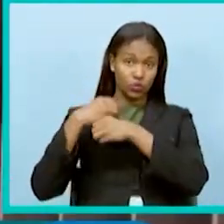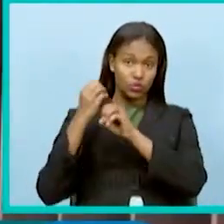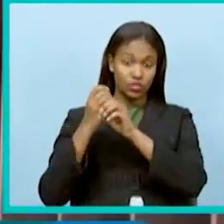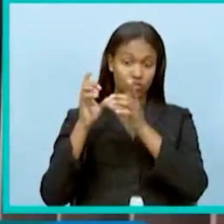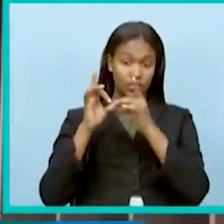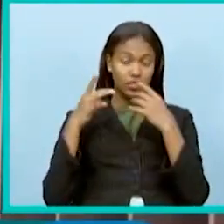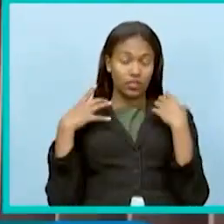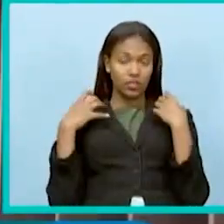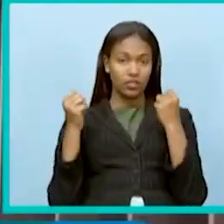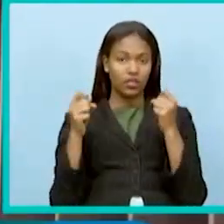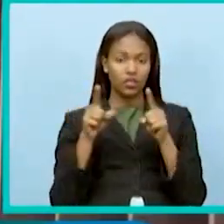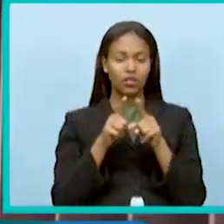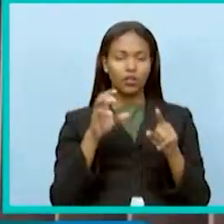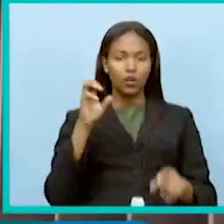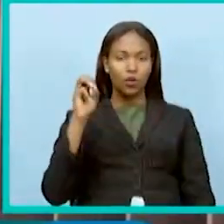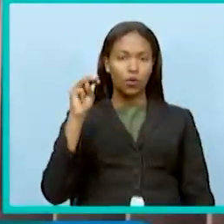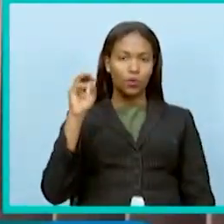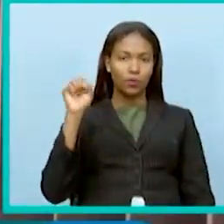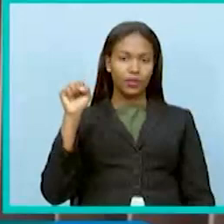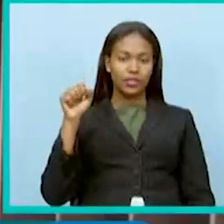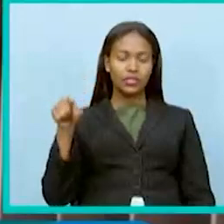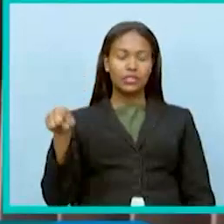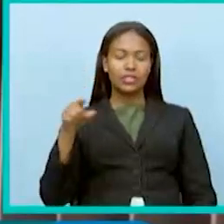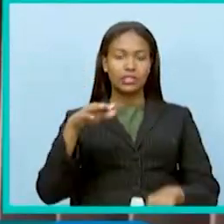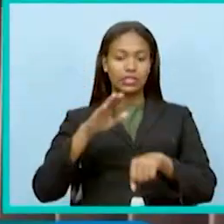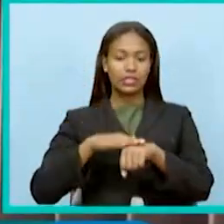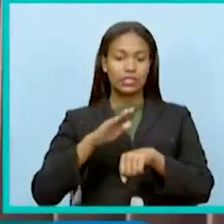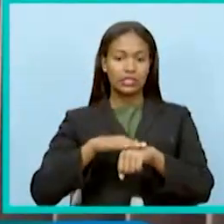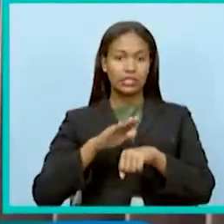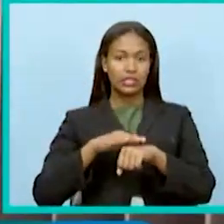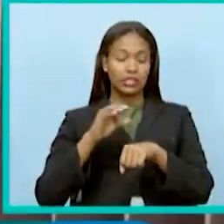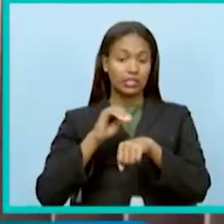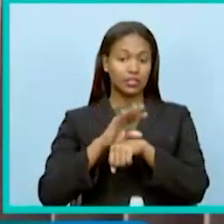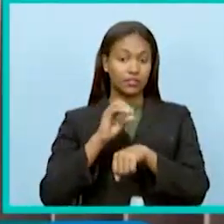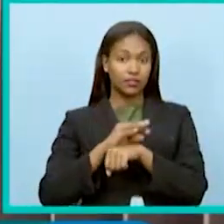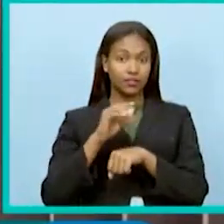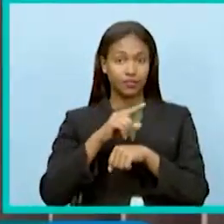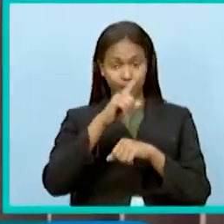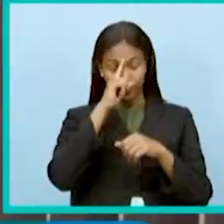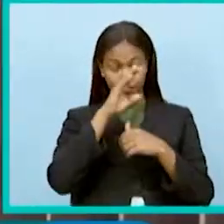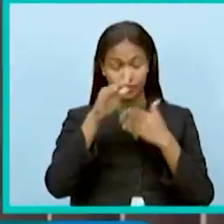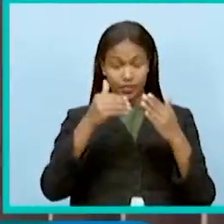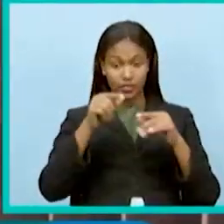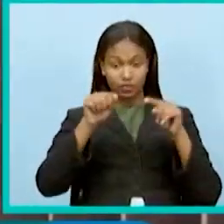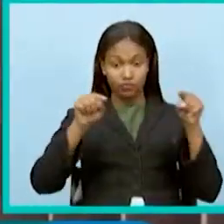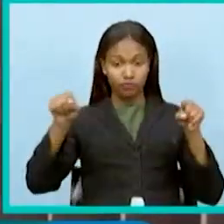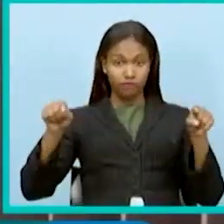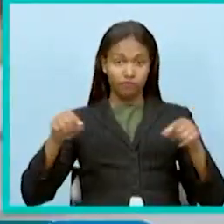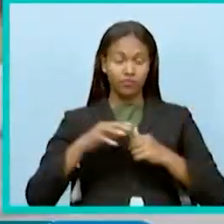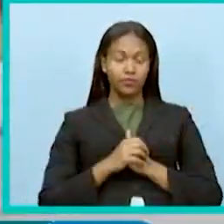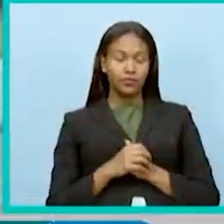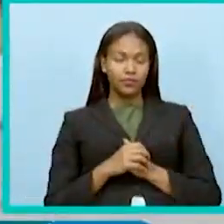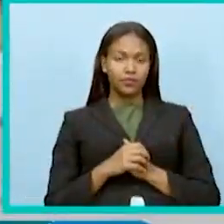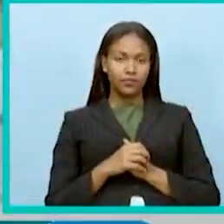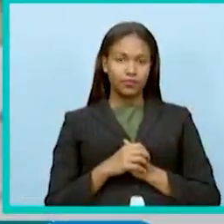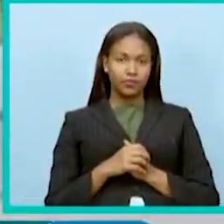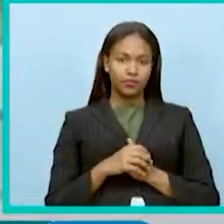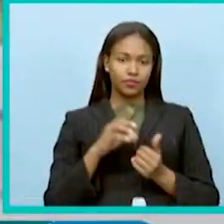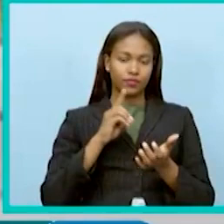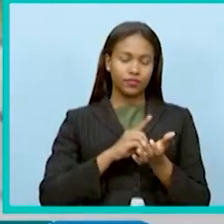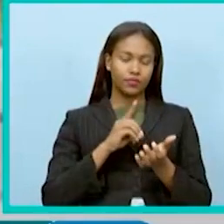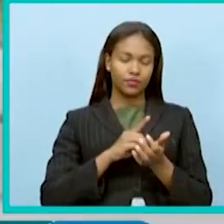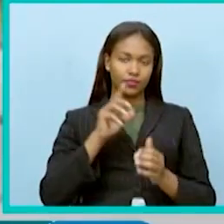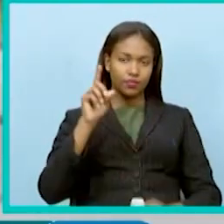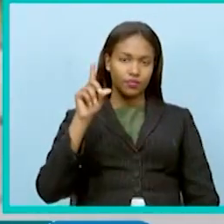de la Salud y la OMS, emitieron una alerta epidemiológica en todo el cordón fronterizo. El doctor Daniel